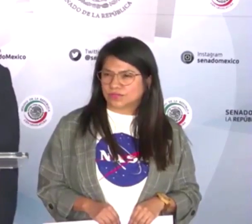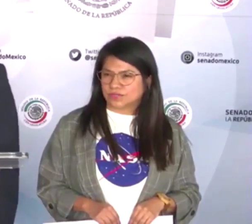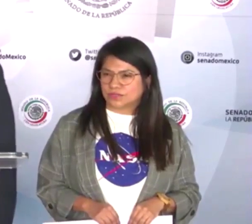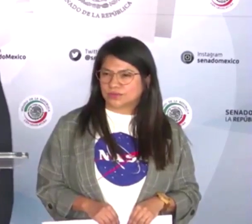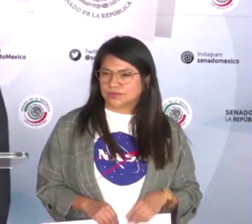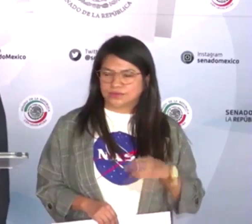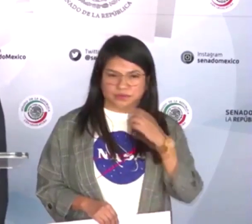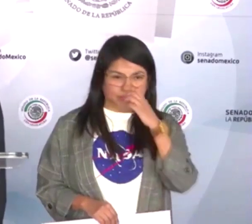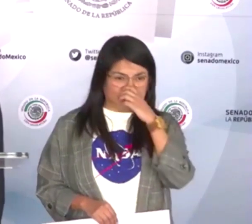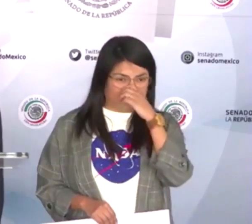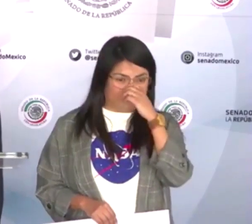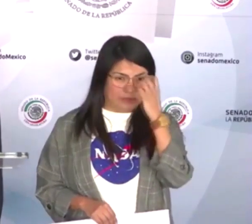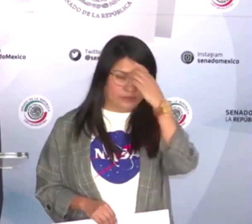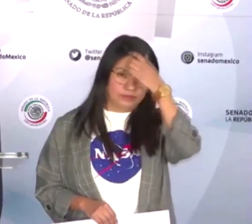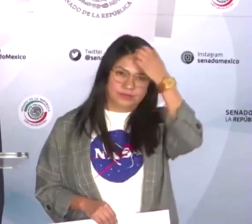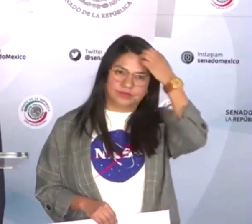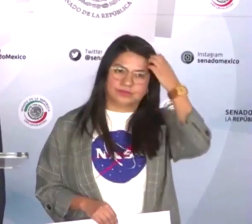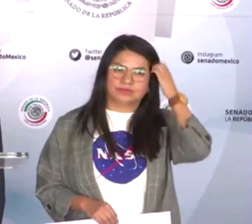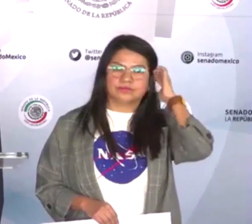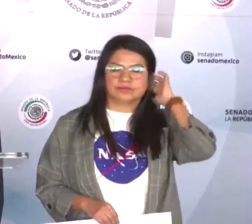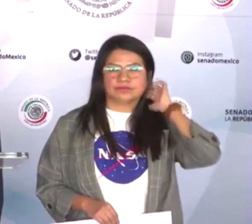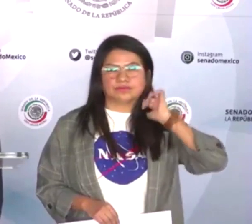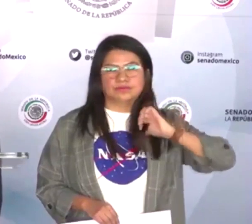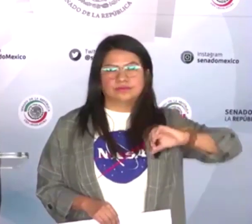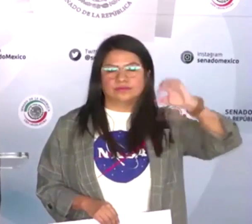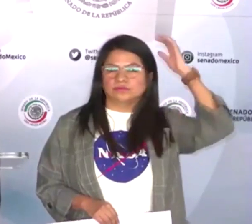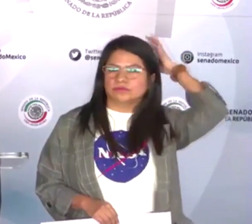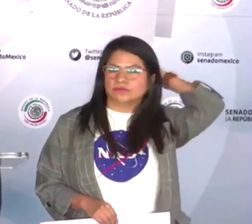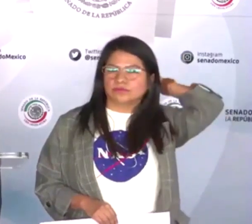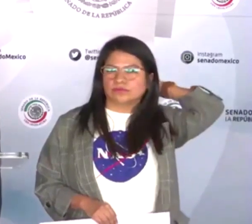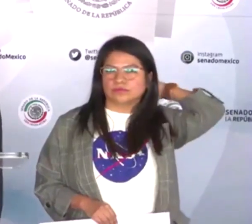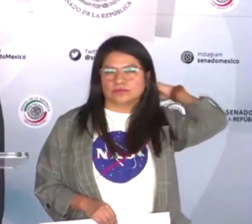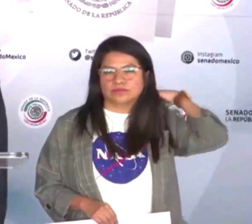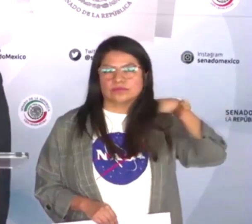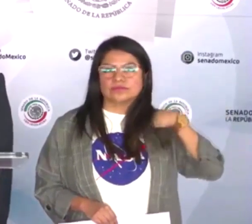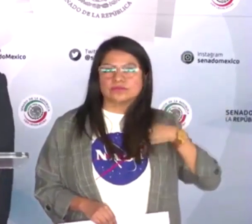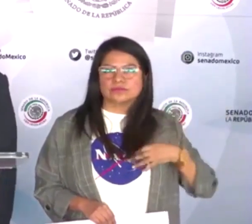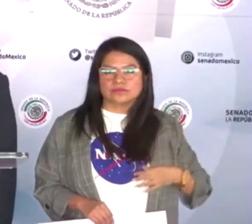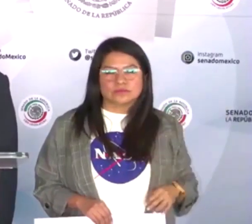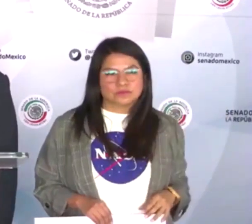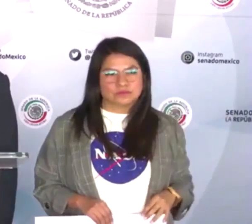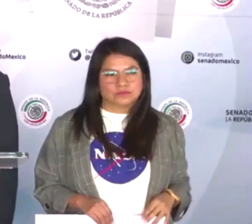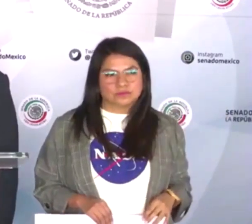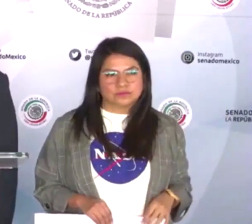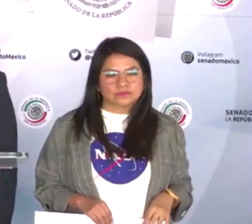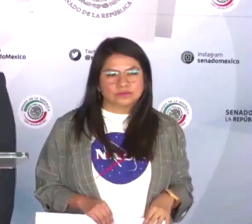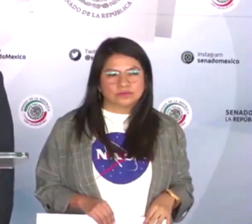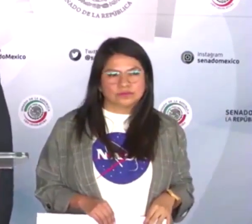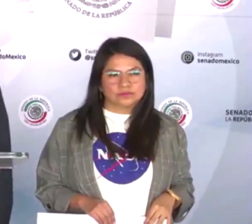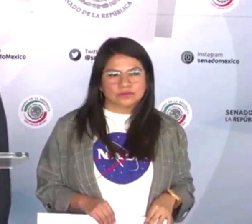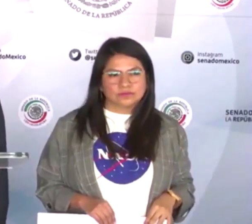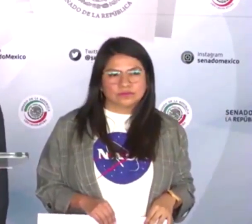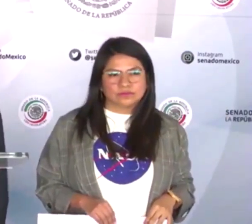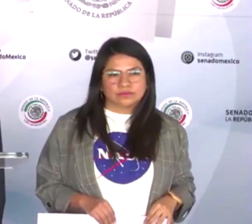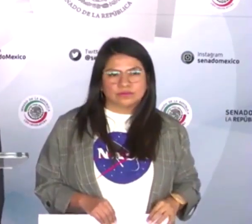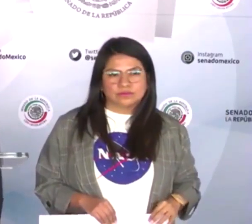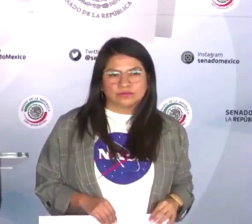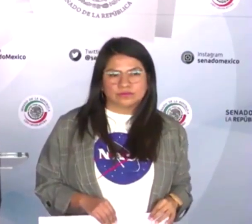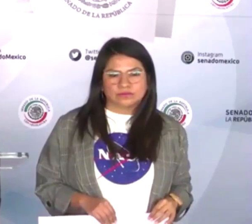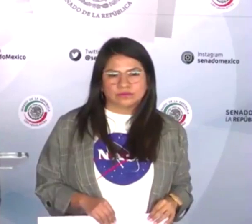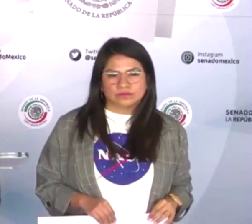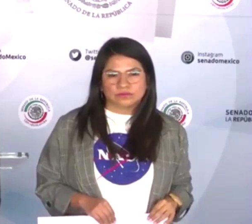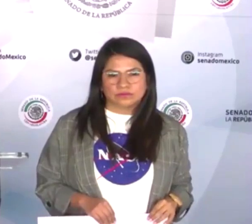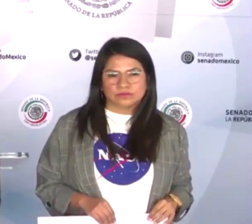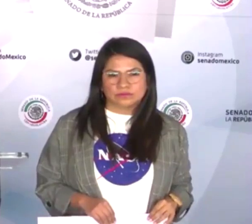es raro que aparezcan solamente 5, 7, 11 casos. Están maquillando los